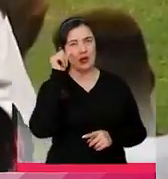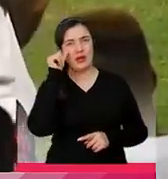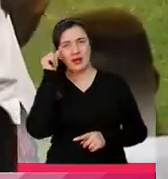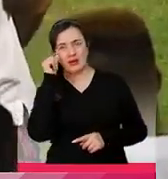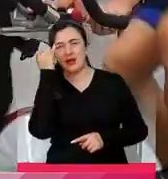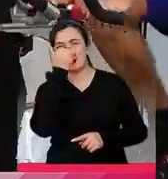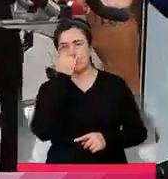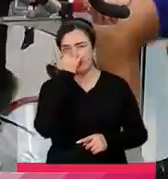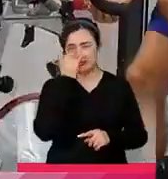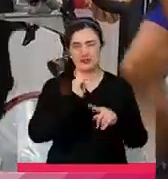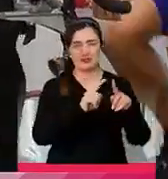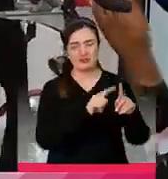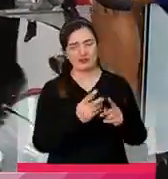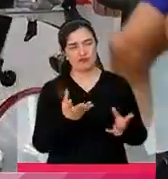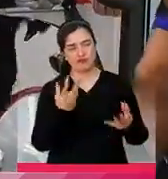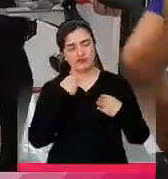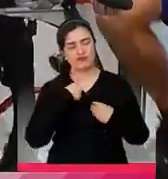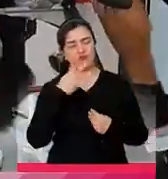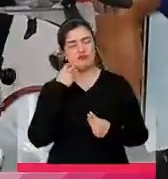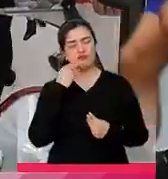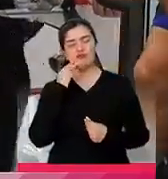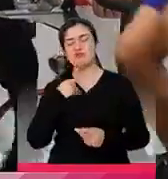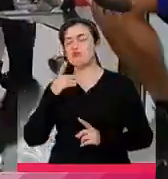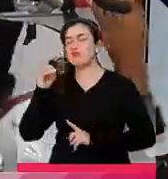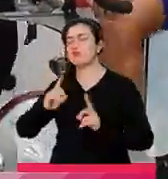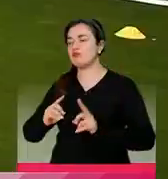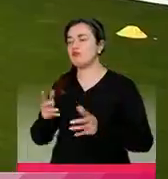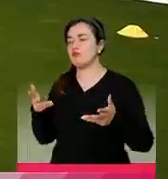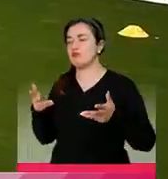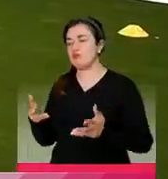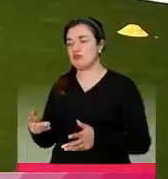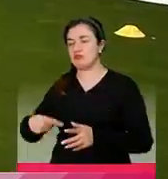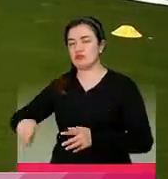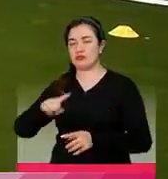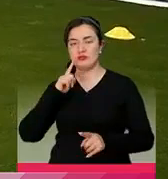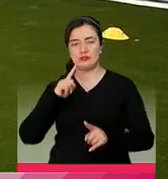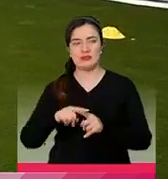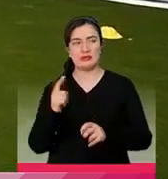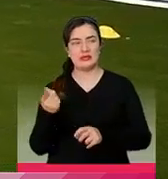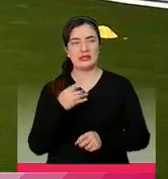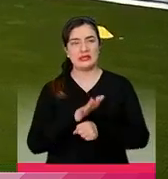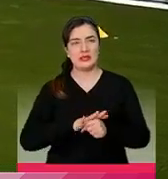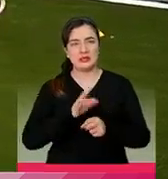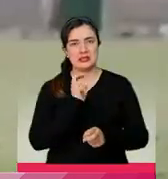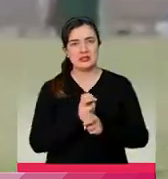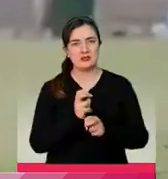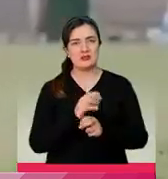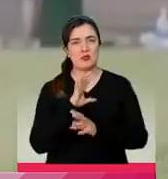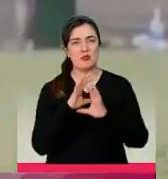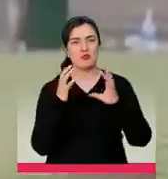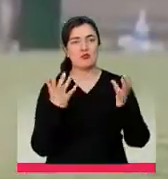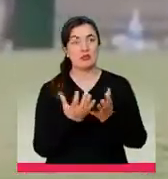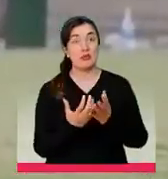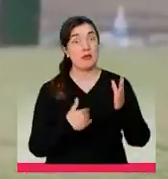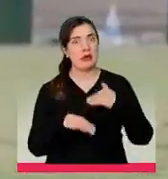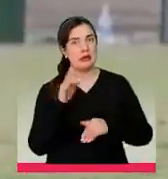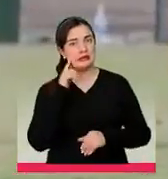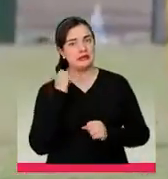sabiduría para tomar las mejores decisiones en las que consideran las eliminatorias más difíciles del mundo y sobre todo ante su viejo amigo jose